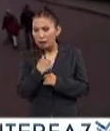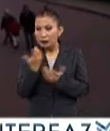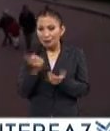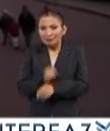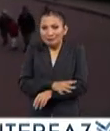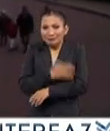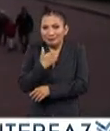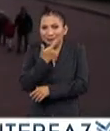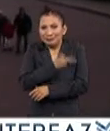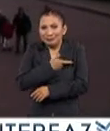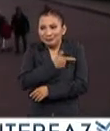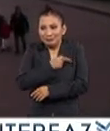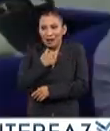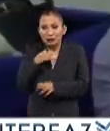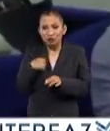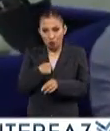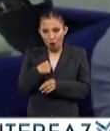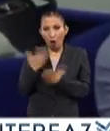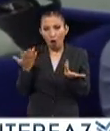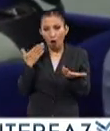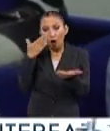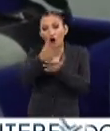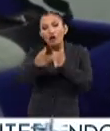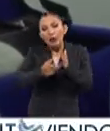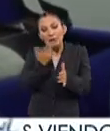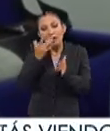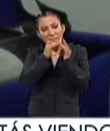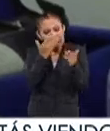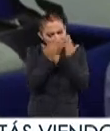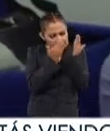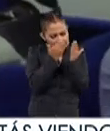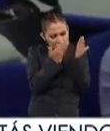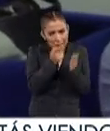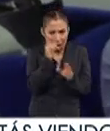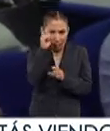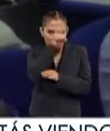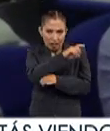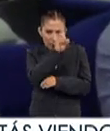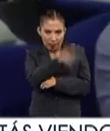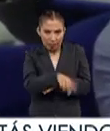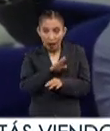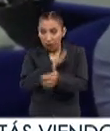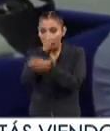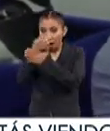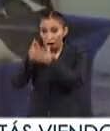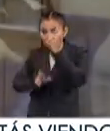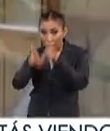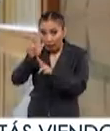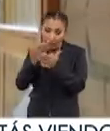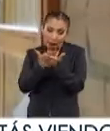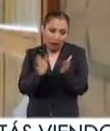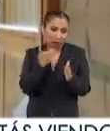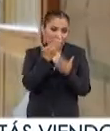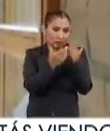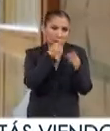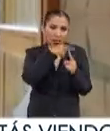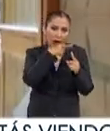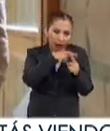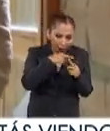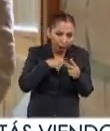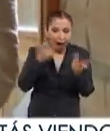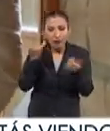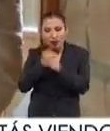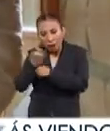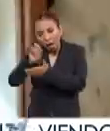emocioné mucho, y fue cuando volví a retomar el francés, porque sí está medio difícil ir a la normal y aparte pues todas las tareas,